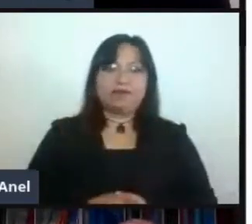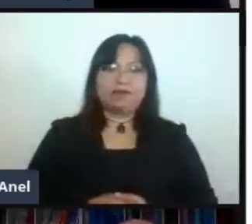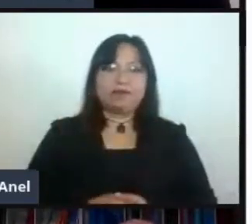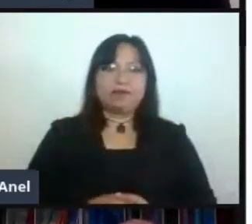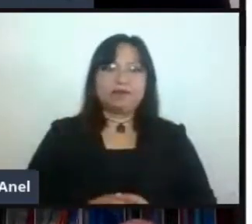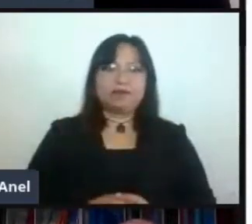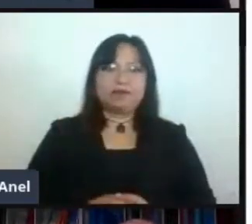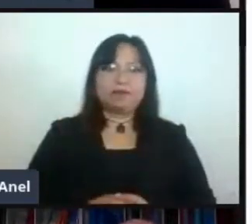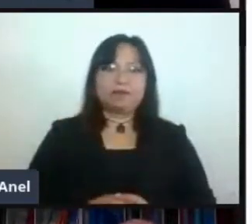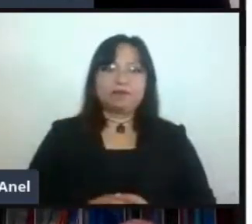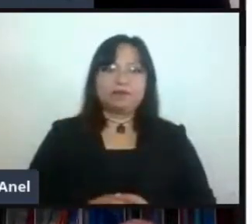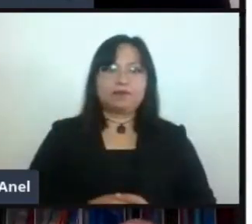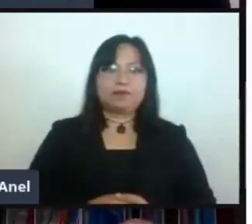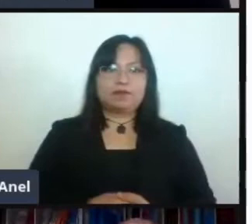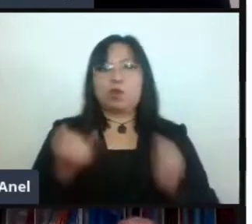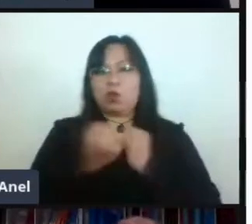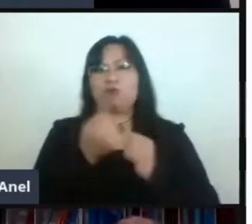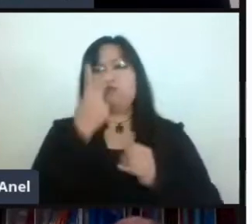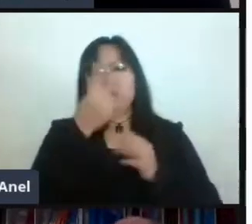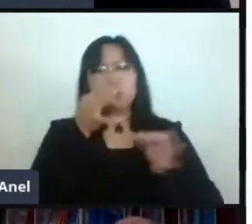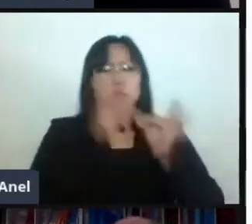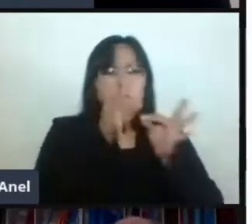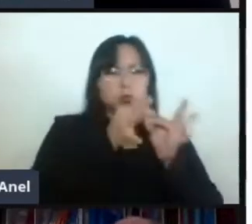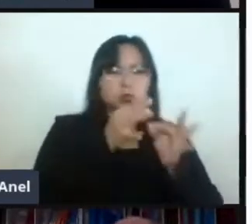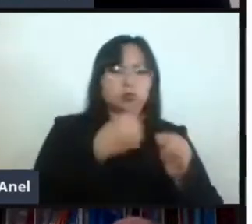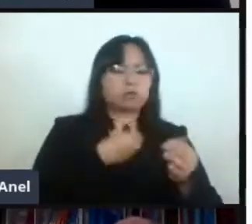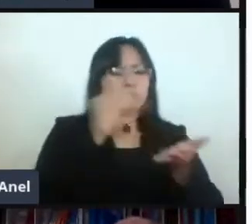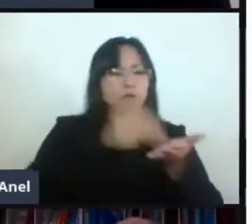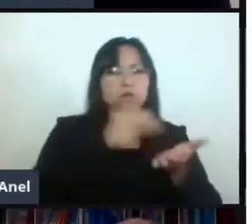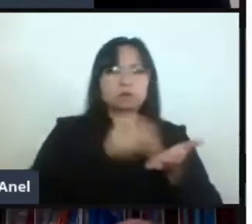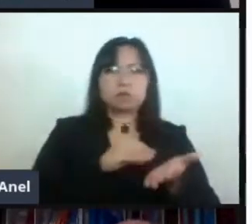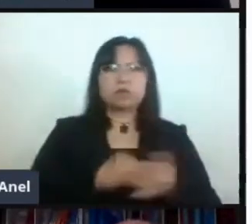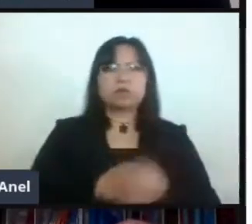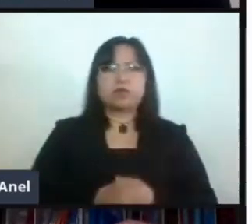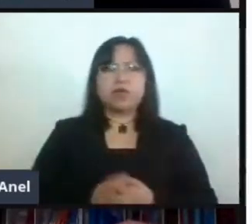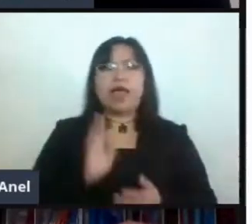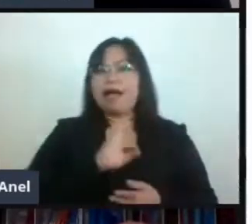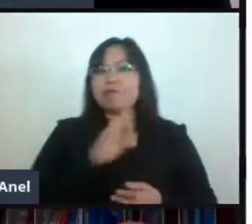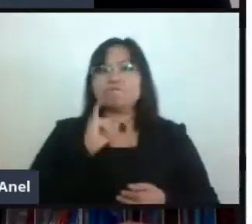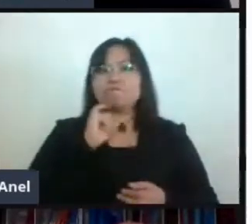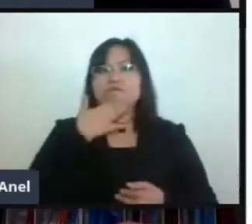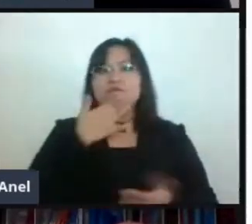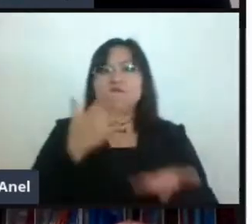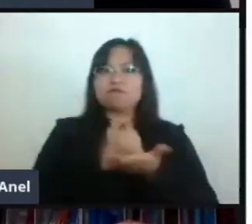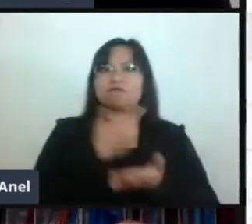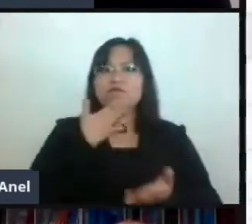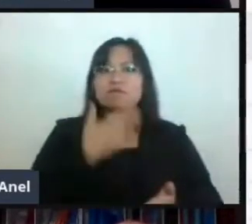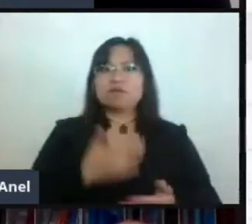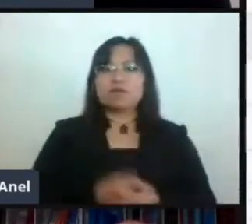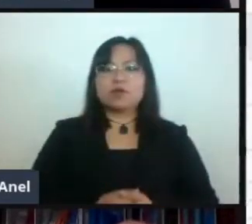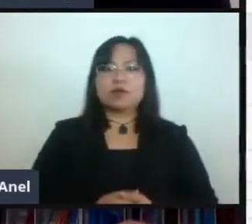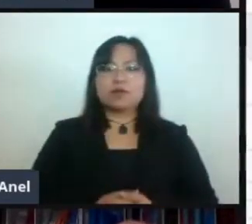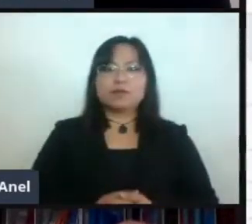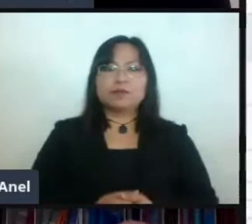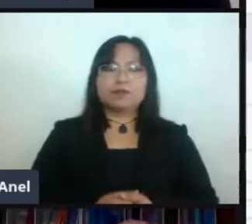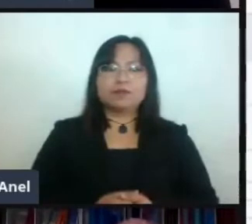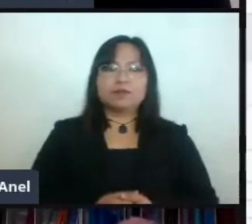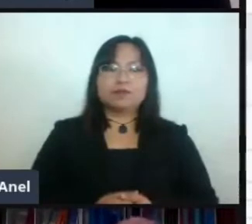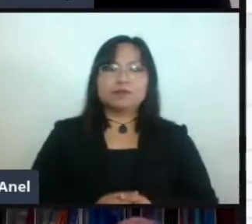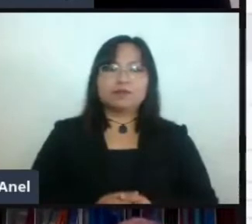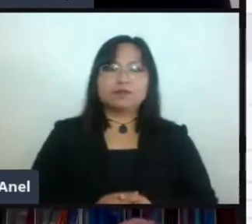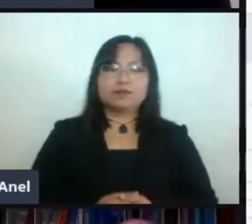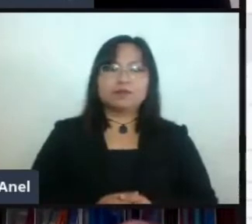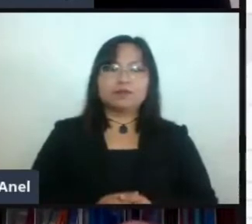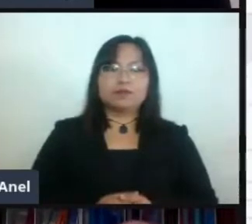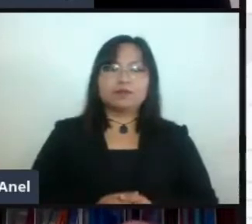los dos puntos, ¿sí? El título del nivel es logrado, ¿sí? Y la descripción la tengo aquí, así es que